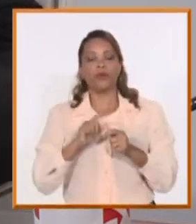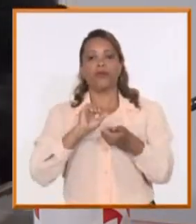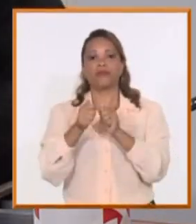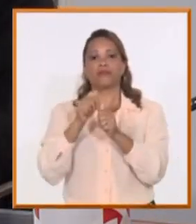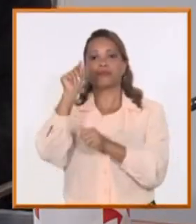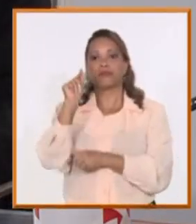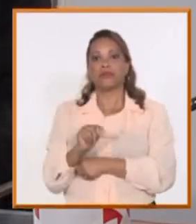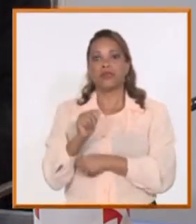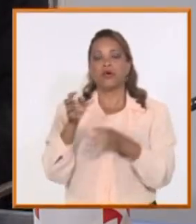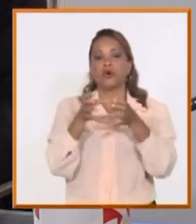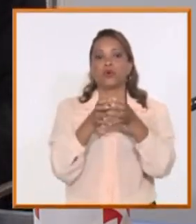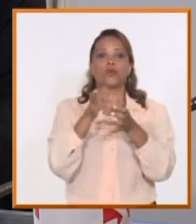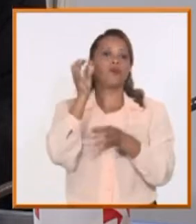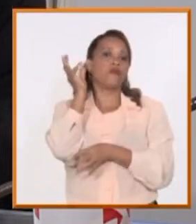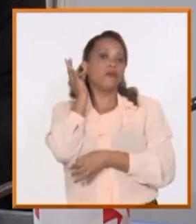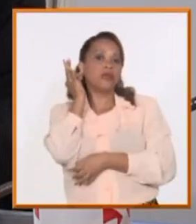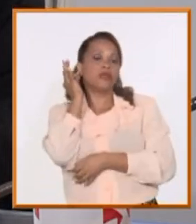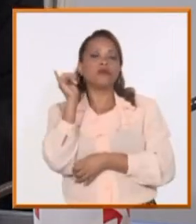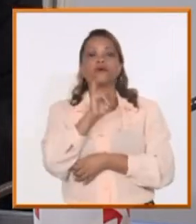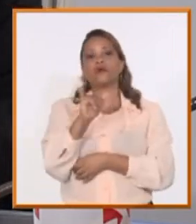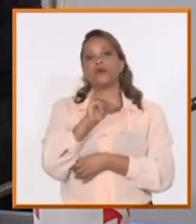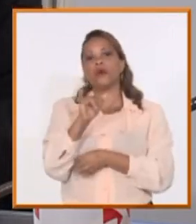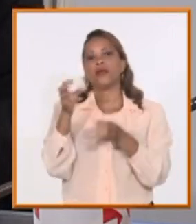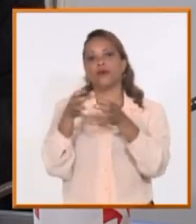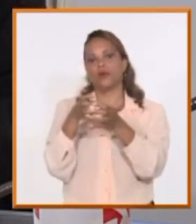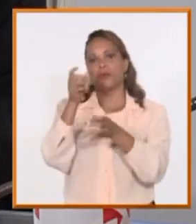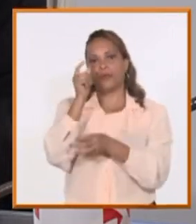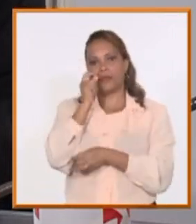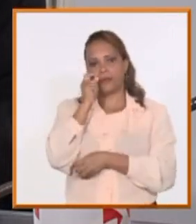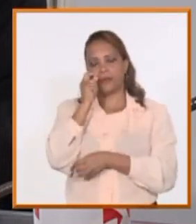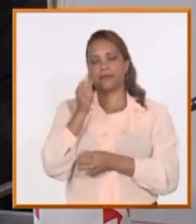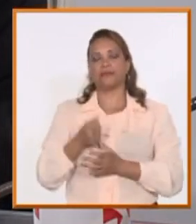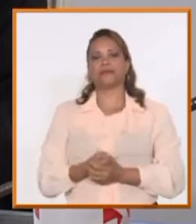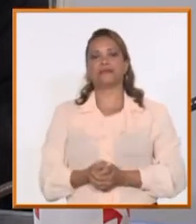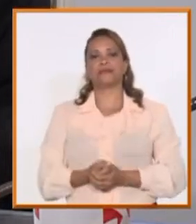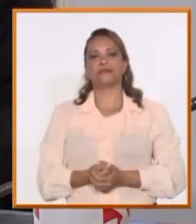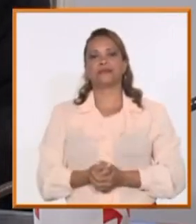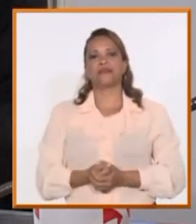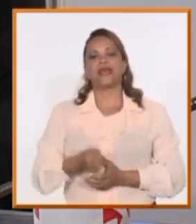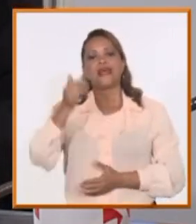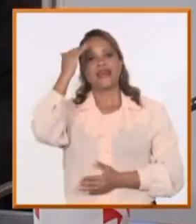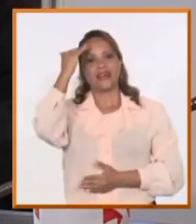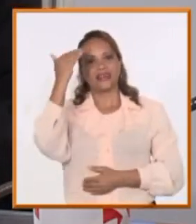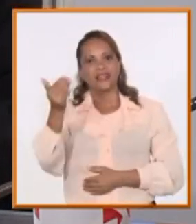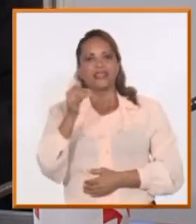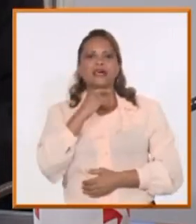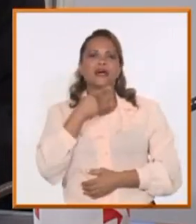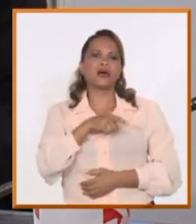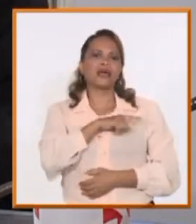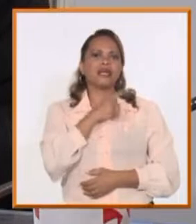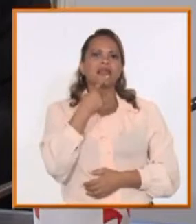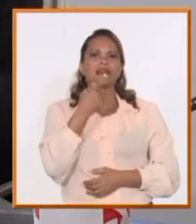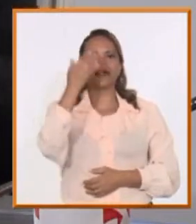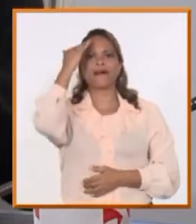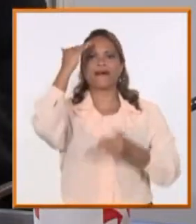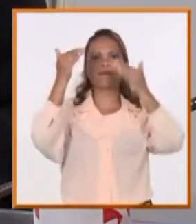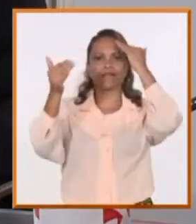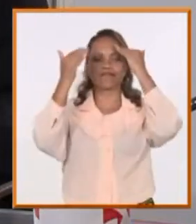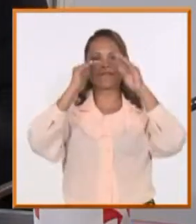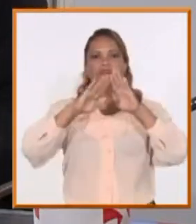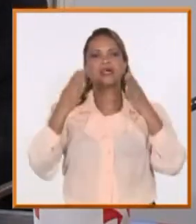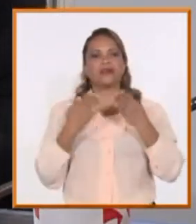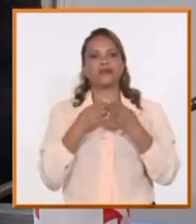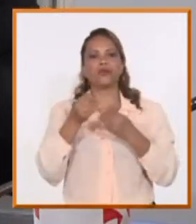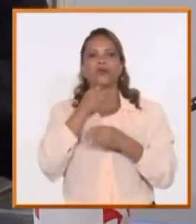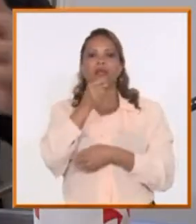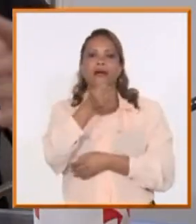en el sexo femenino y en el sexo masculino. Darle las gracias, ahorita se hablaba aquí, darle las gracias a toda la